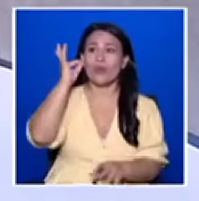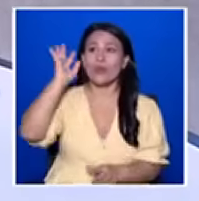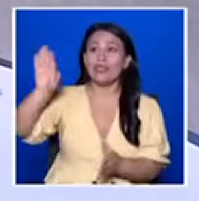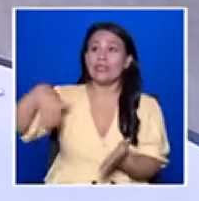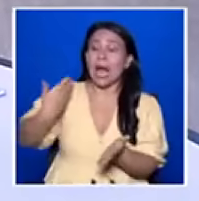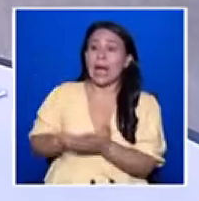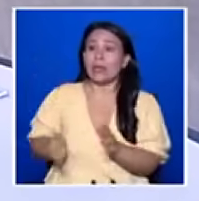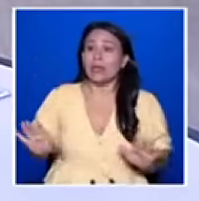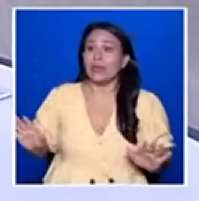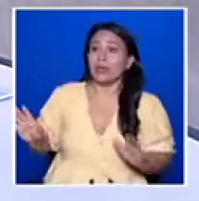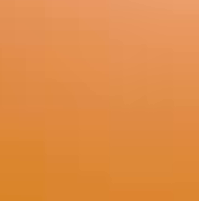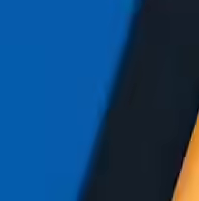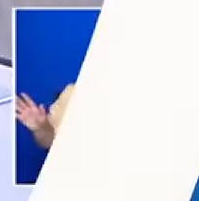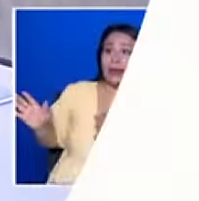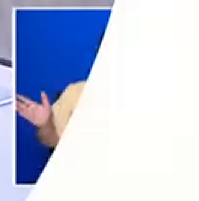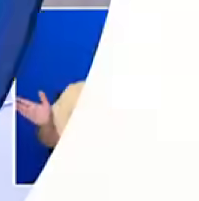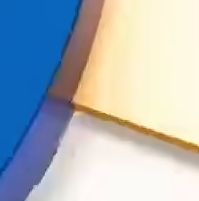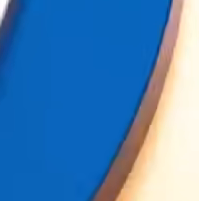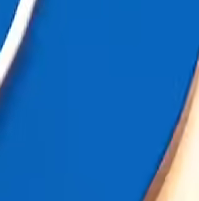ahí.